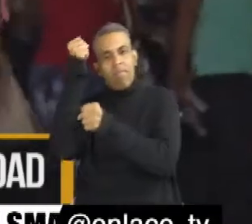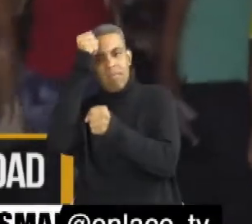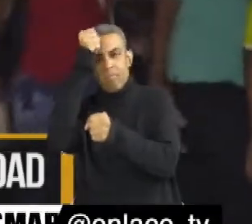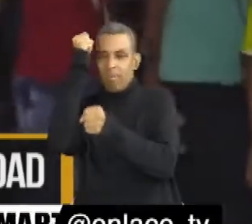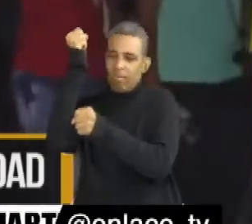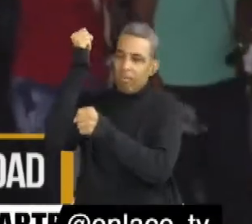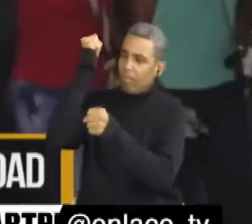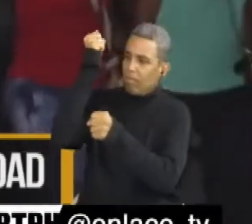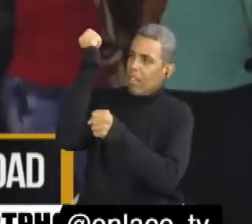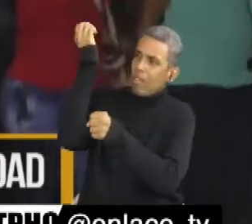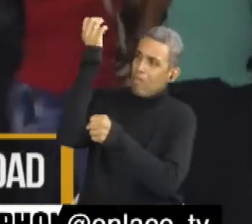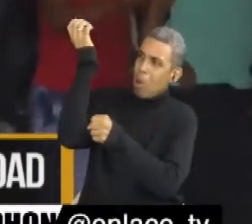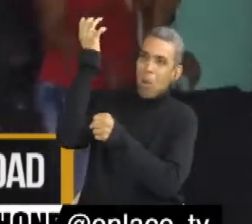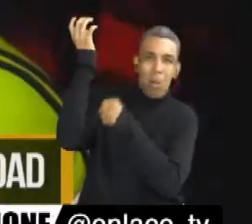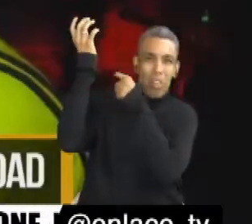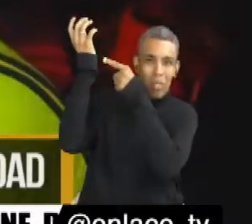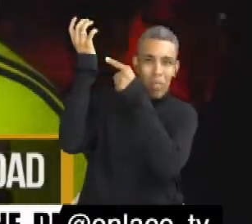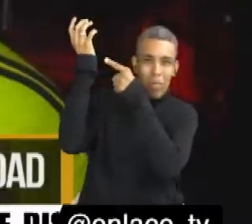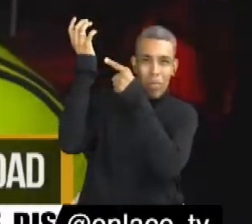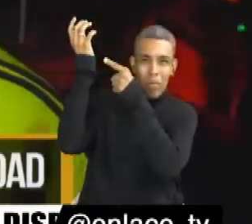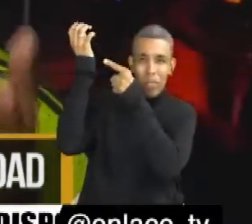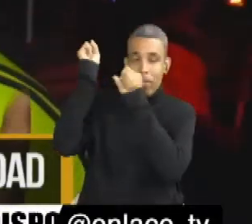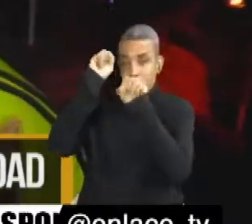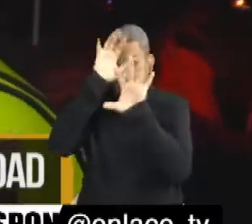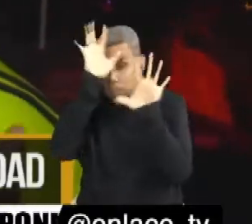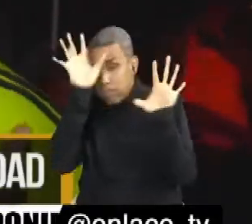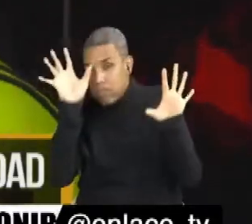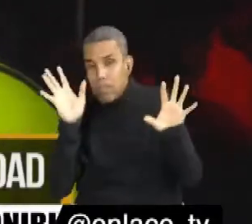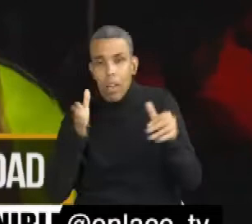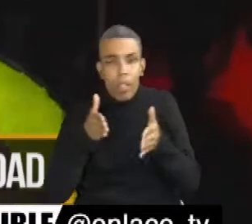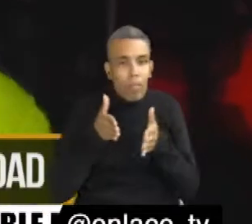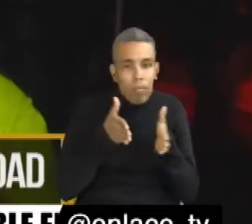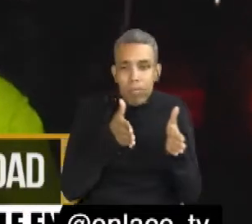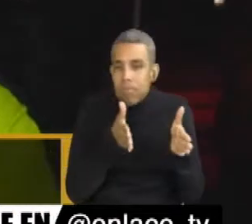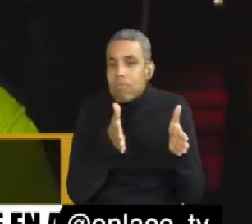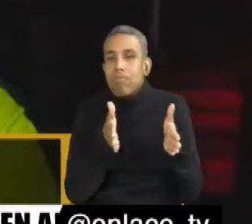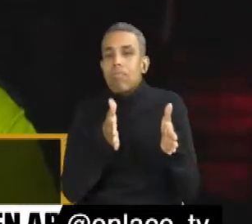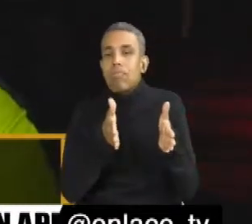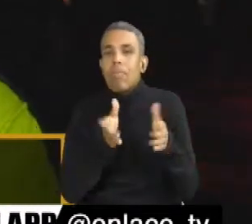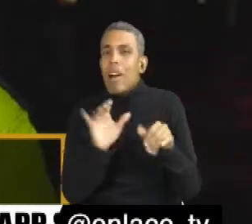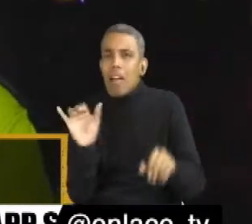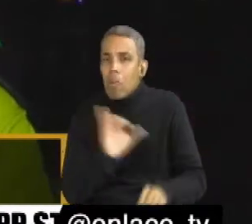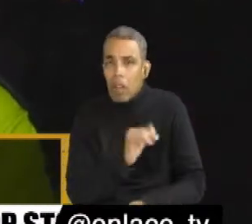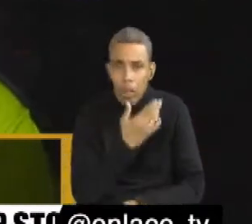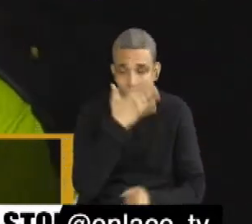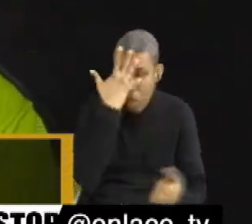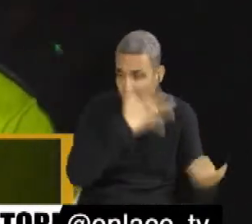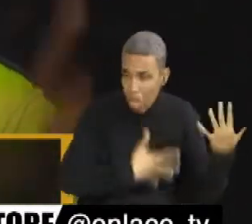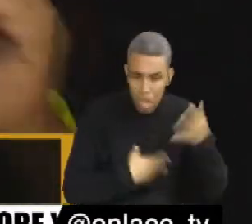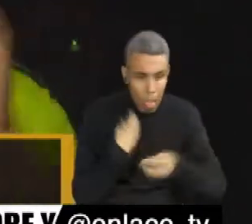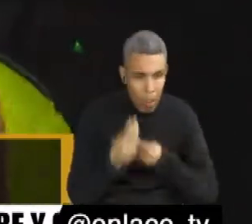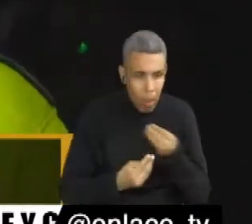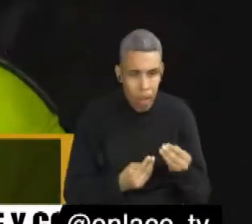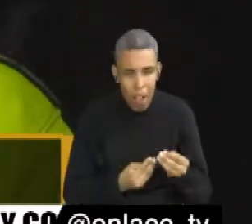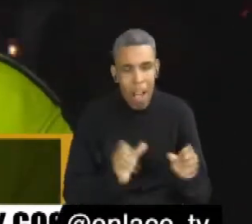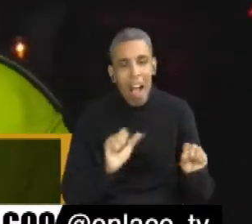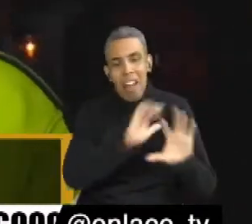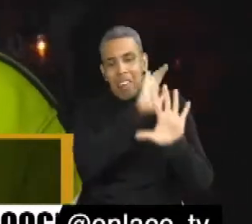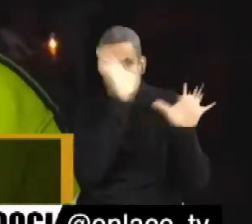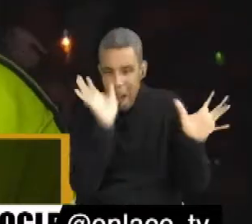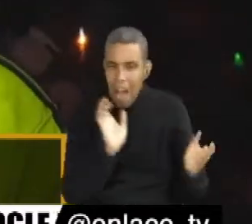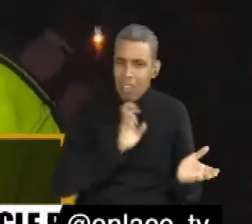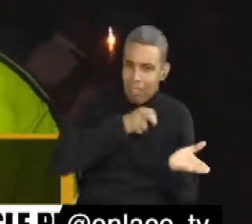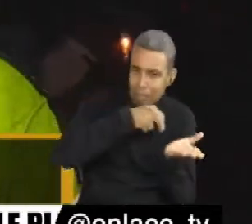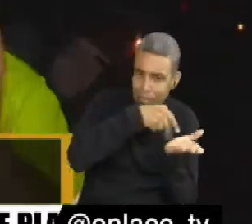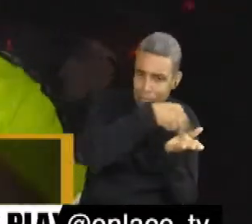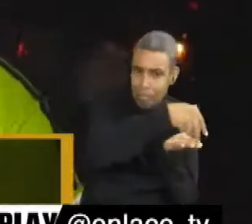que ilumina nos muestra el camino que debemos seguir. ¿Cuál es el camino de la defensa de lo que nos corresponde a todos